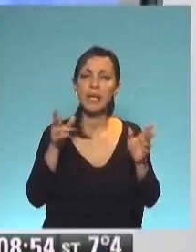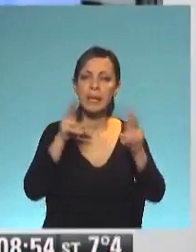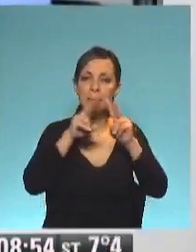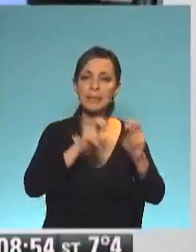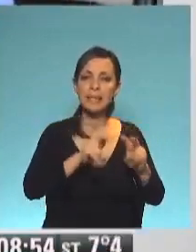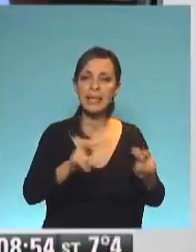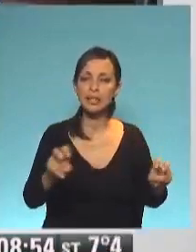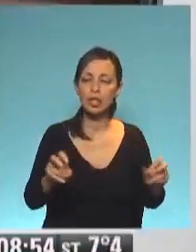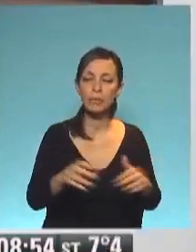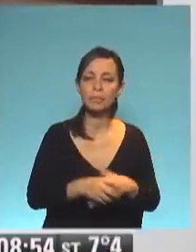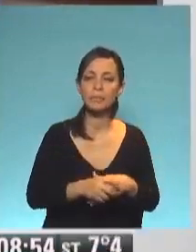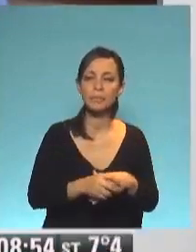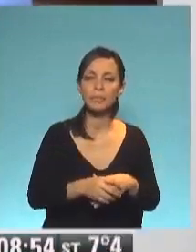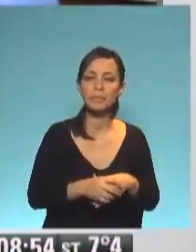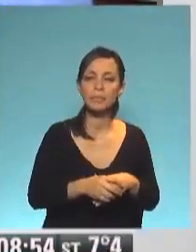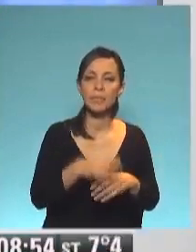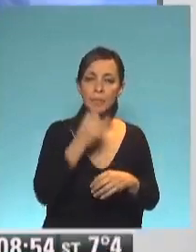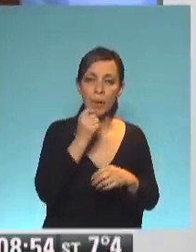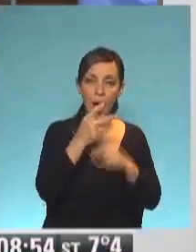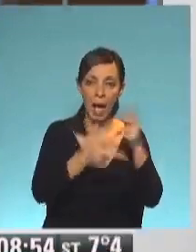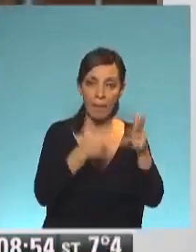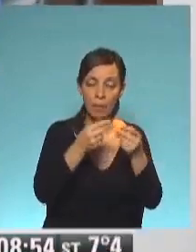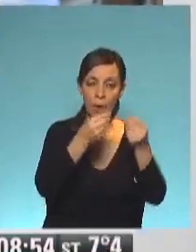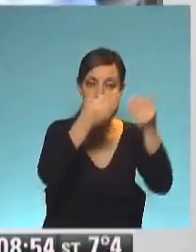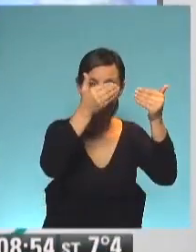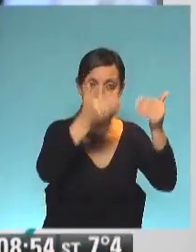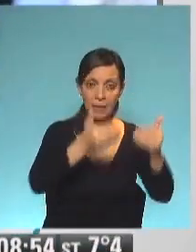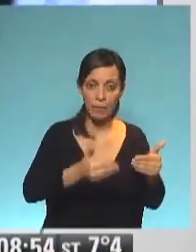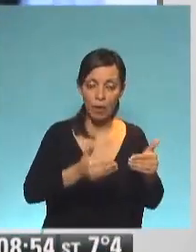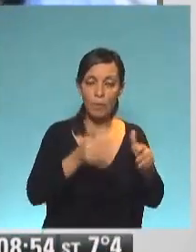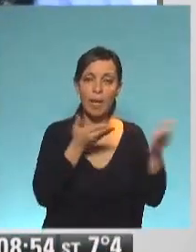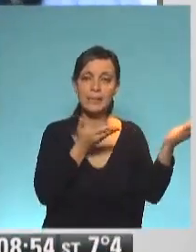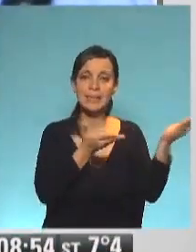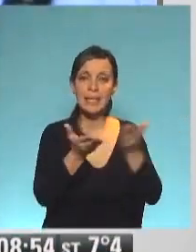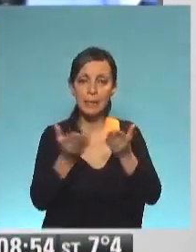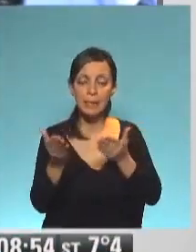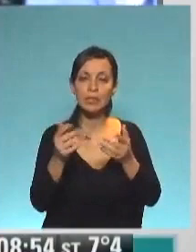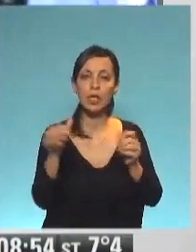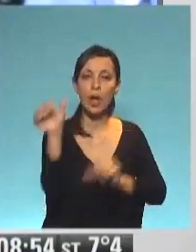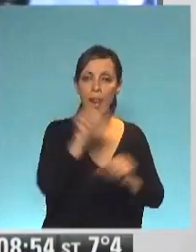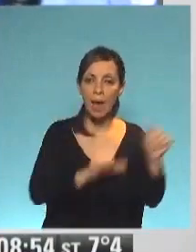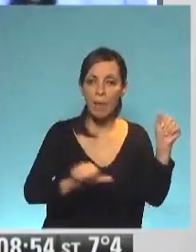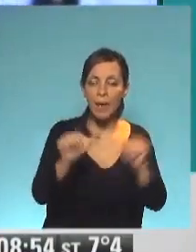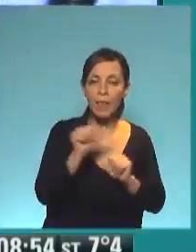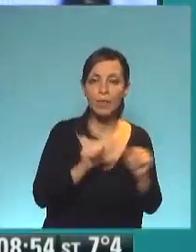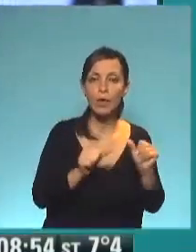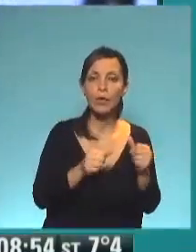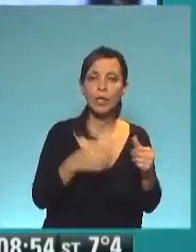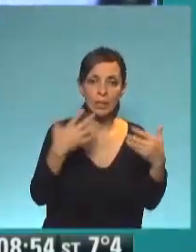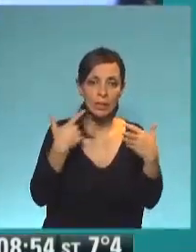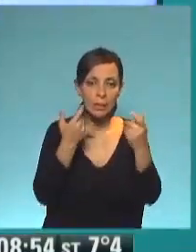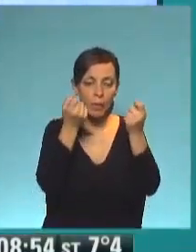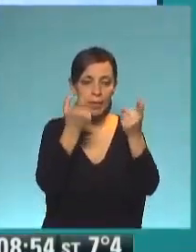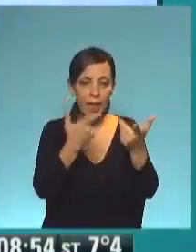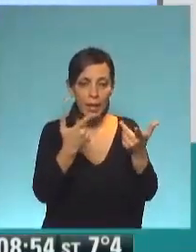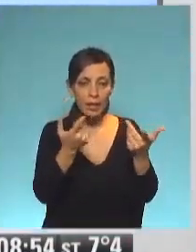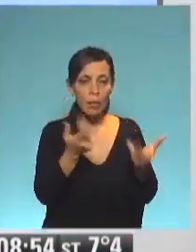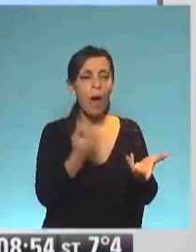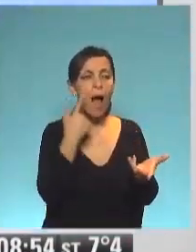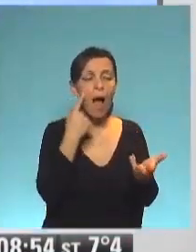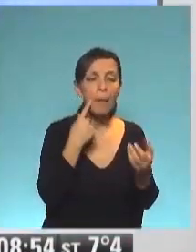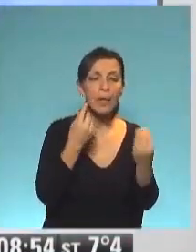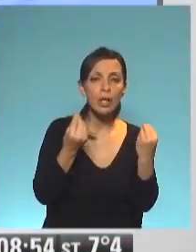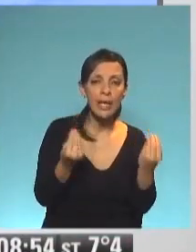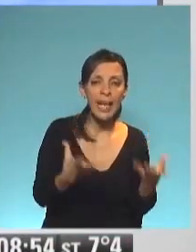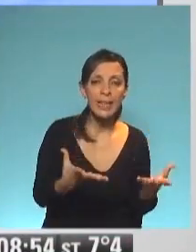caso, hablamos de una plataforma, de un servicio, de un laboratorio que pueda evaluar el efecto de contaminante de productos